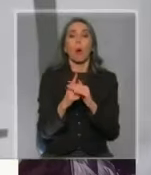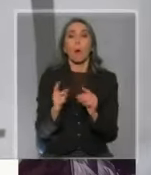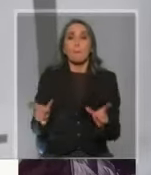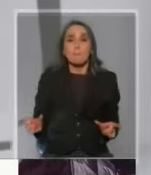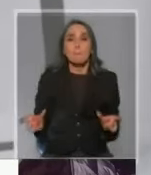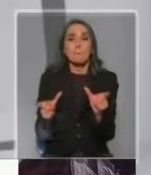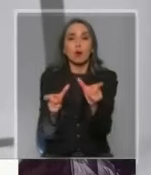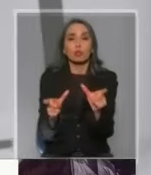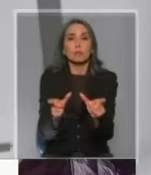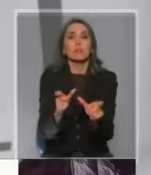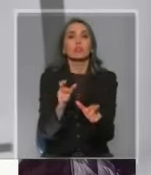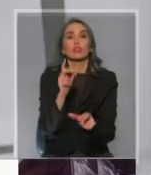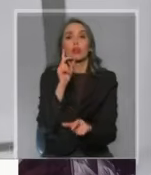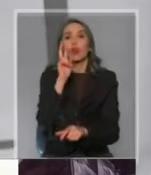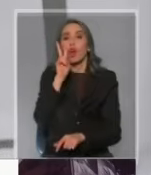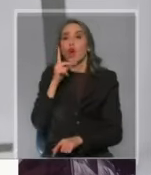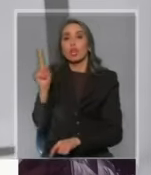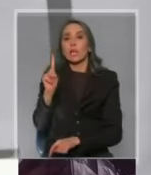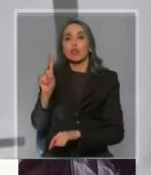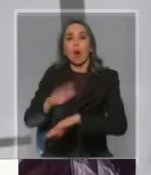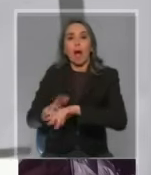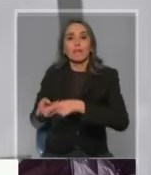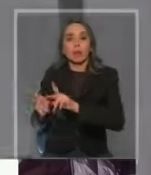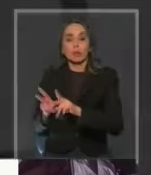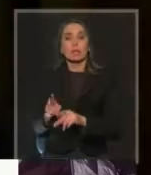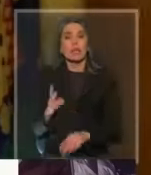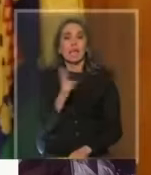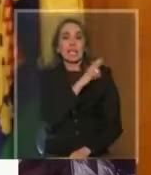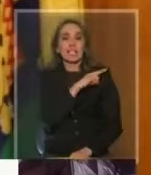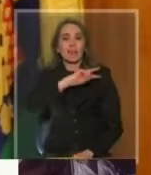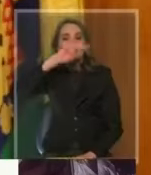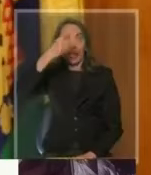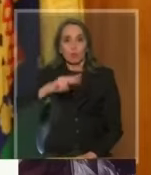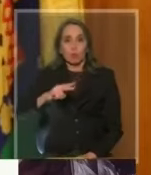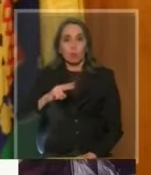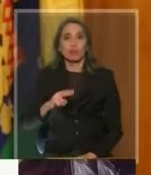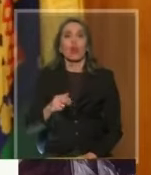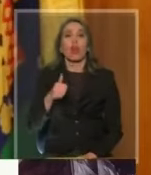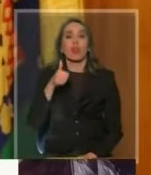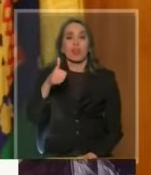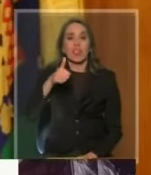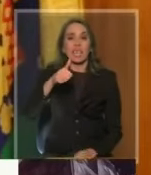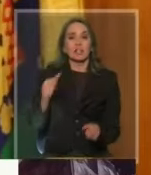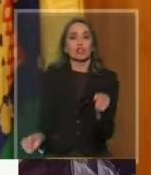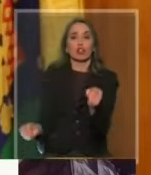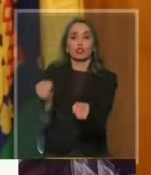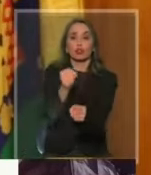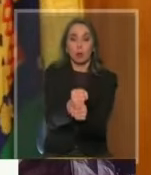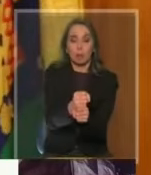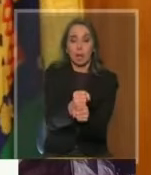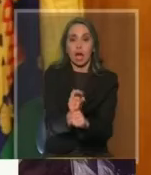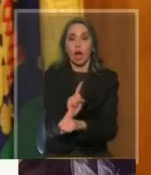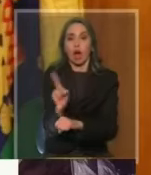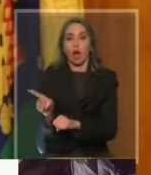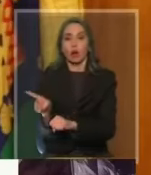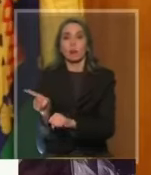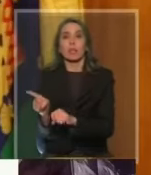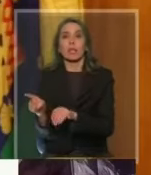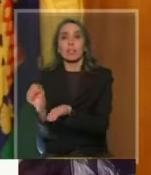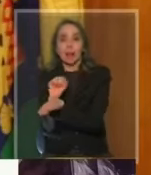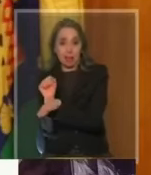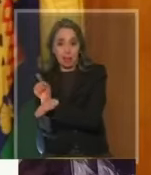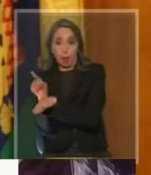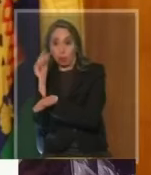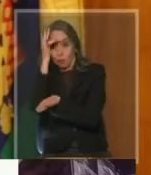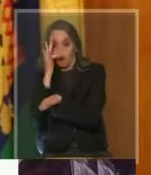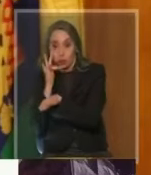no autorizado. El jefe de turno, que además es el director subrogante de la dirección, instruye a una patrulla a que concurra al